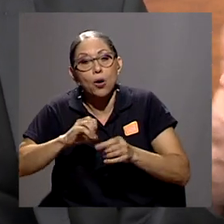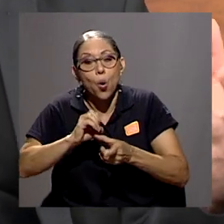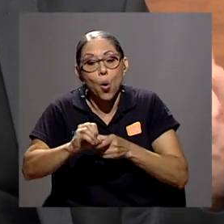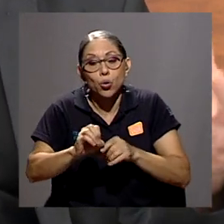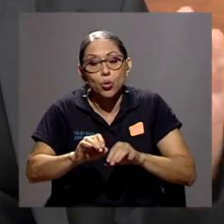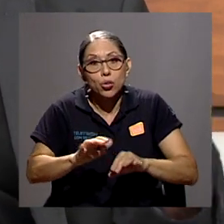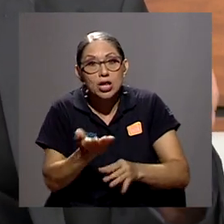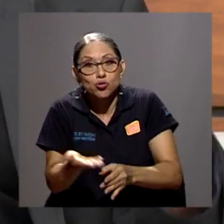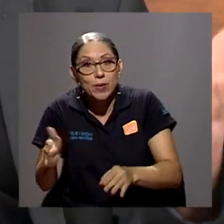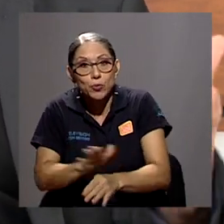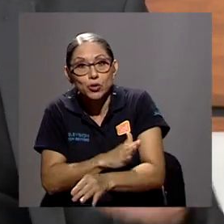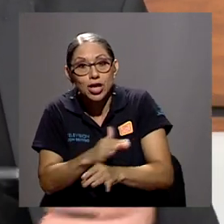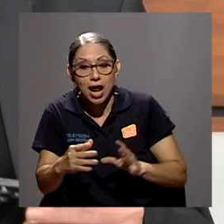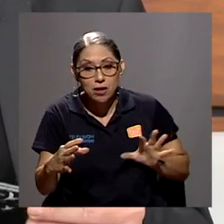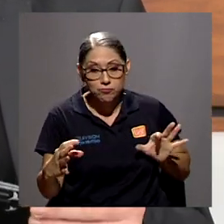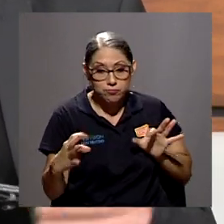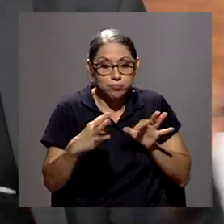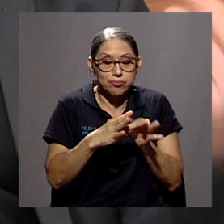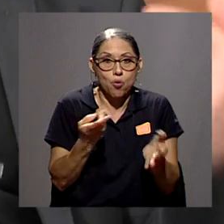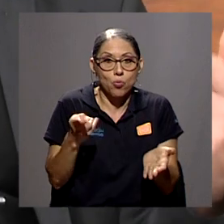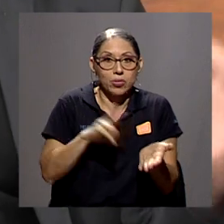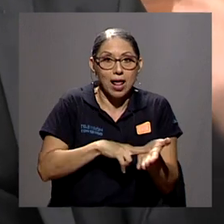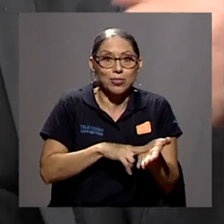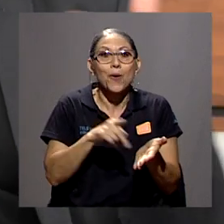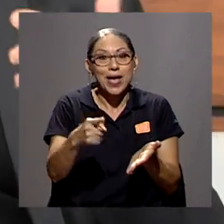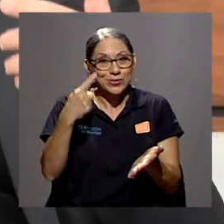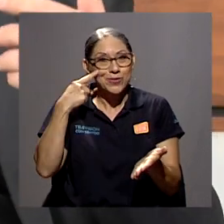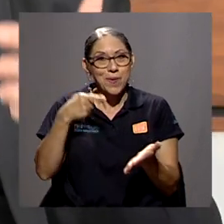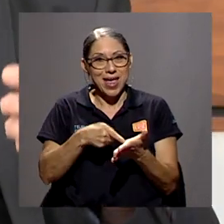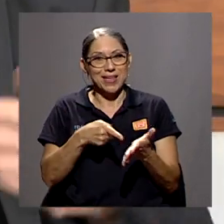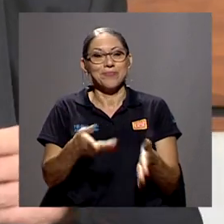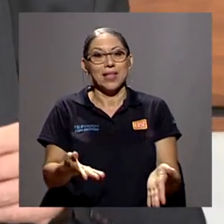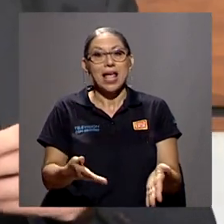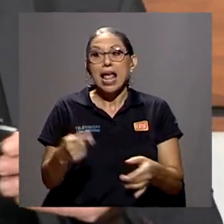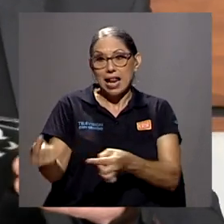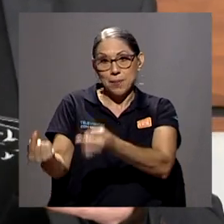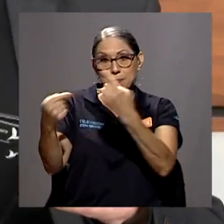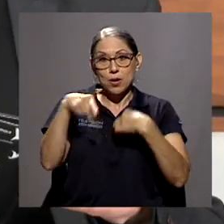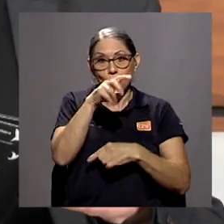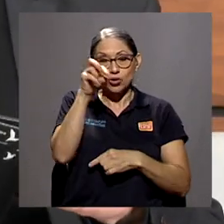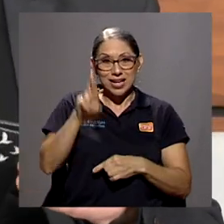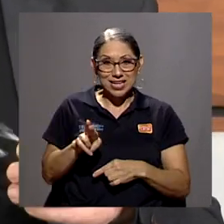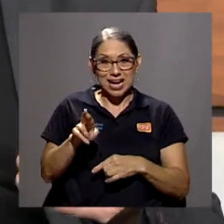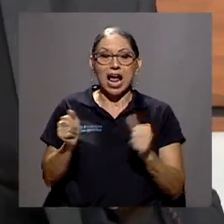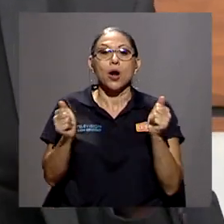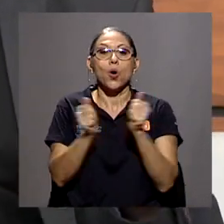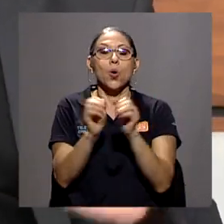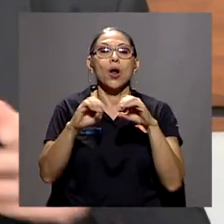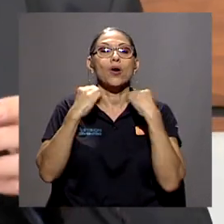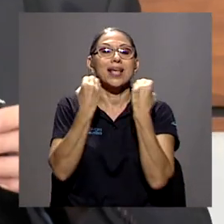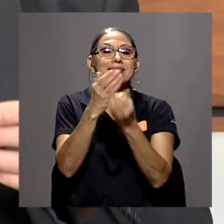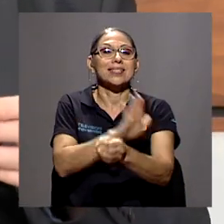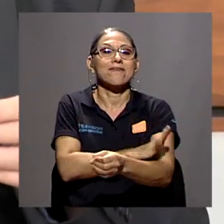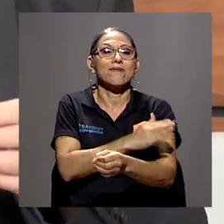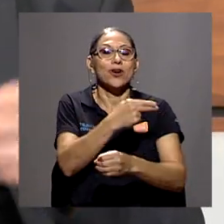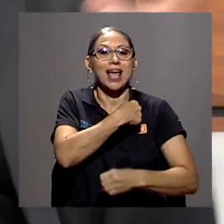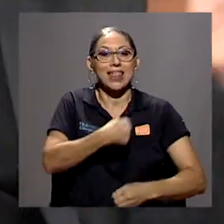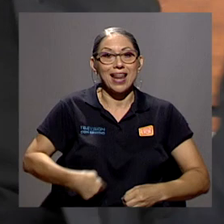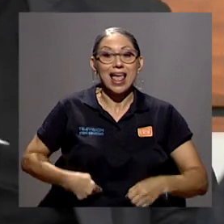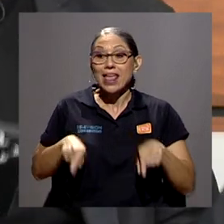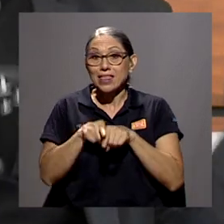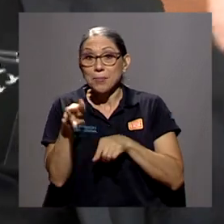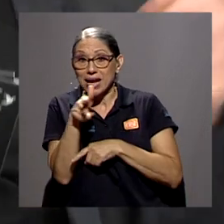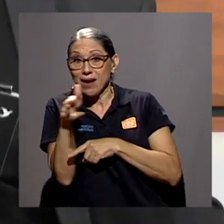común se ven reflejados en la obra y en la interpretación vino a costa rica la tocó con la orquesta sinfónica de heredia la grabamos con el canal